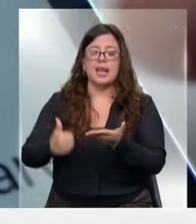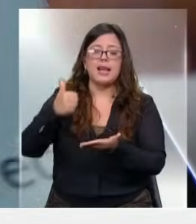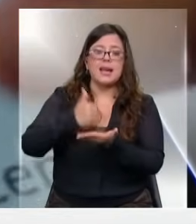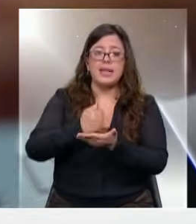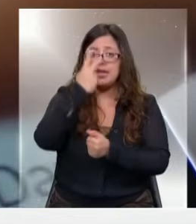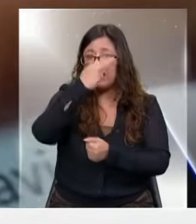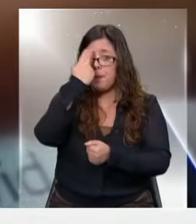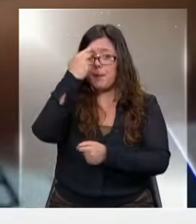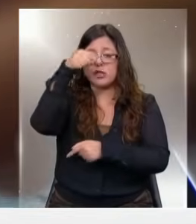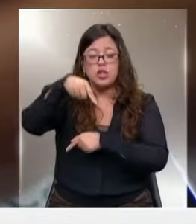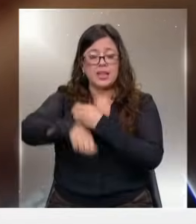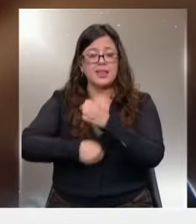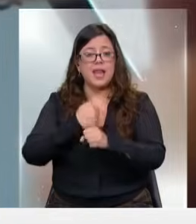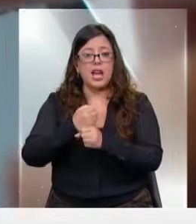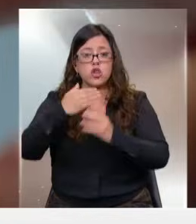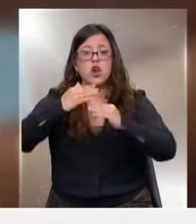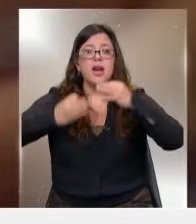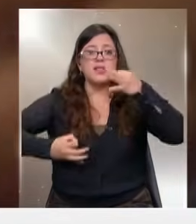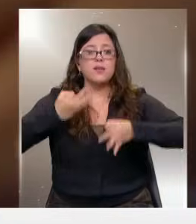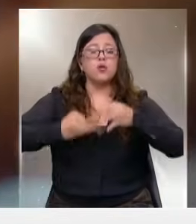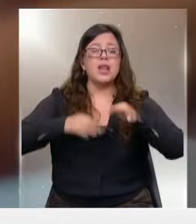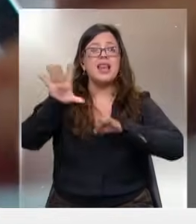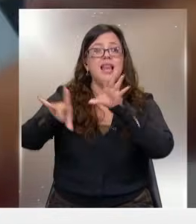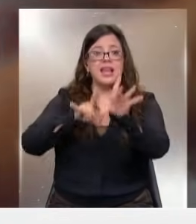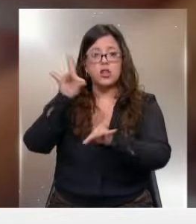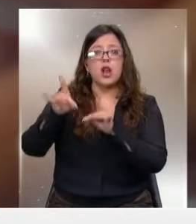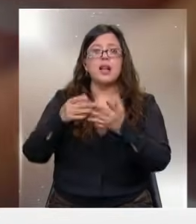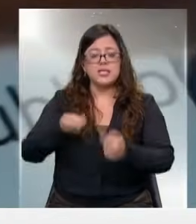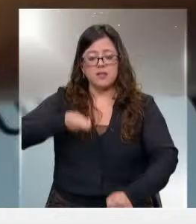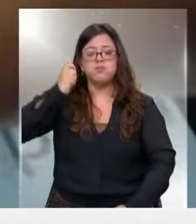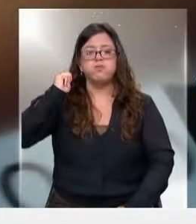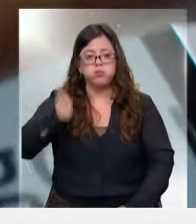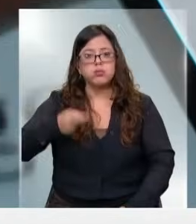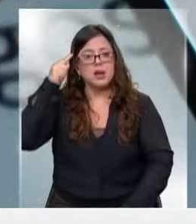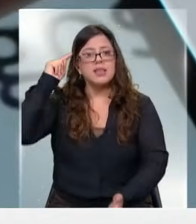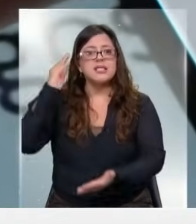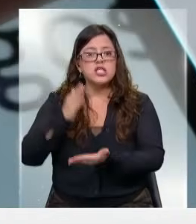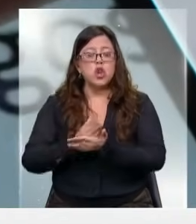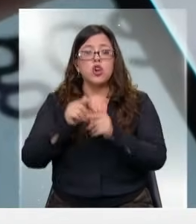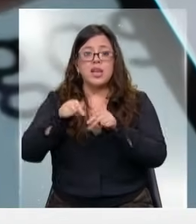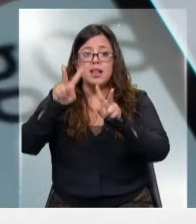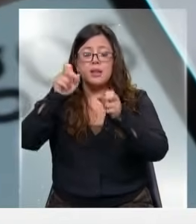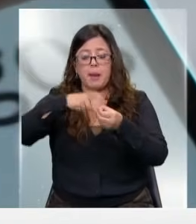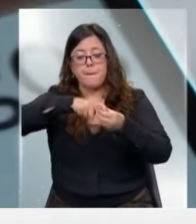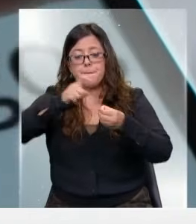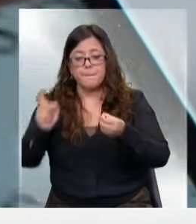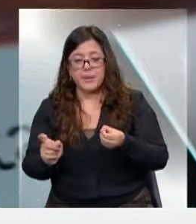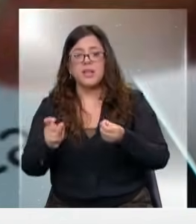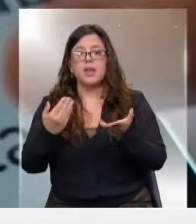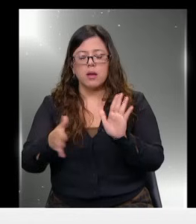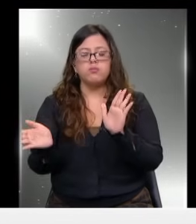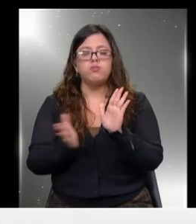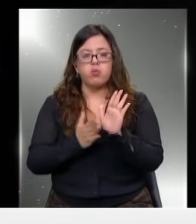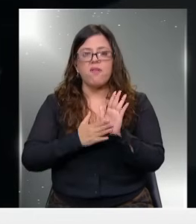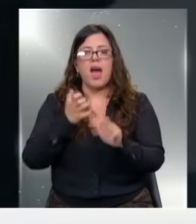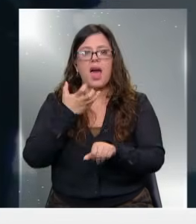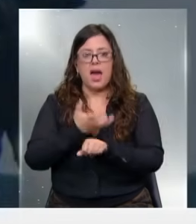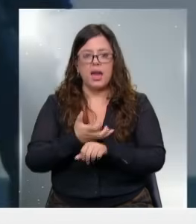de este año, el Tribunal Electoral les dio la razón, determinando que la causal de remoción estaba acreditada.